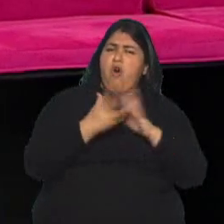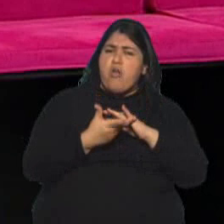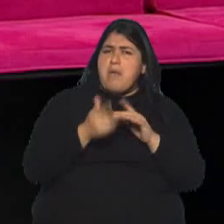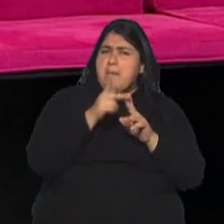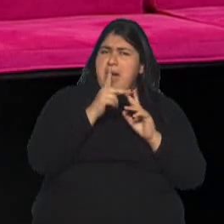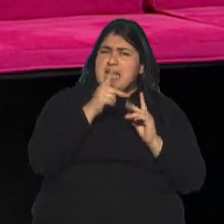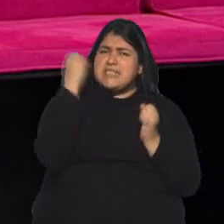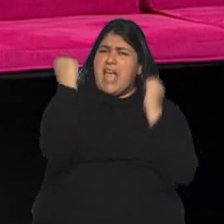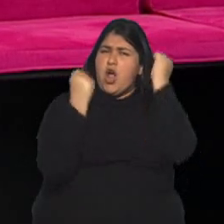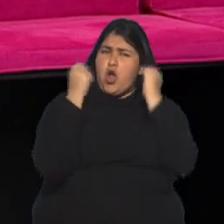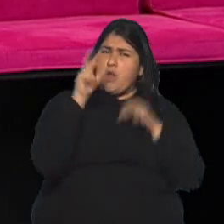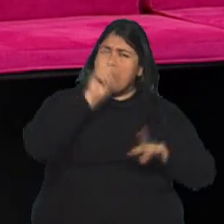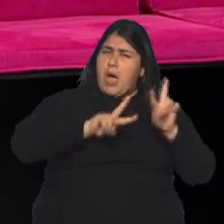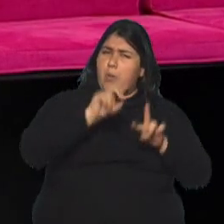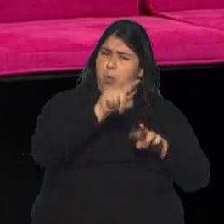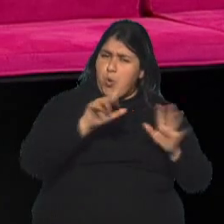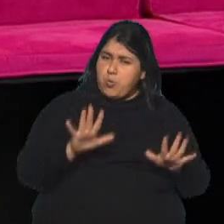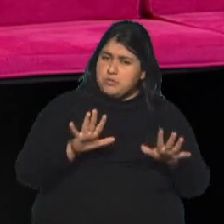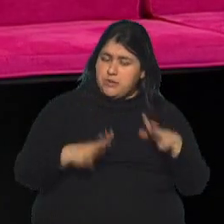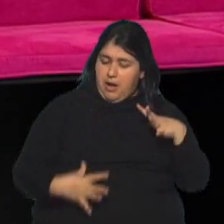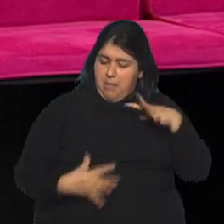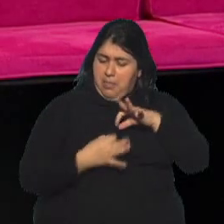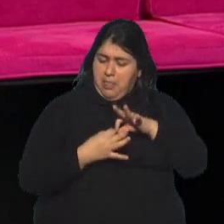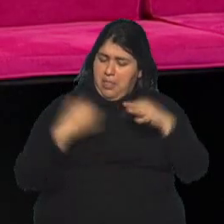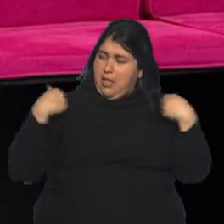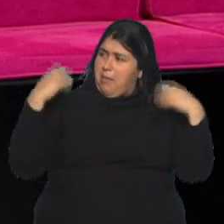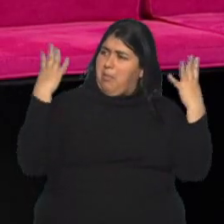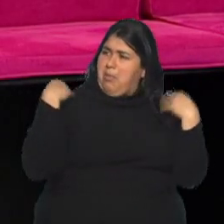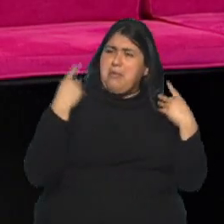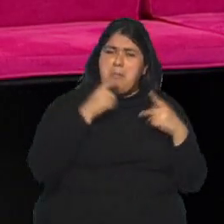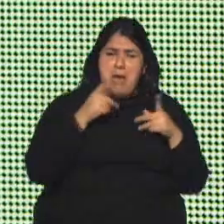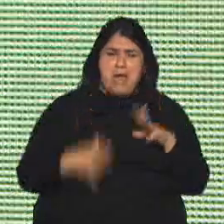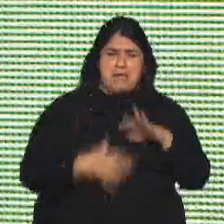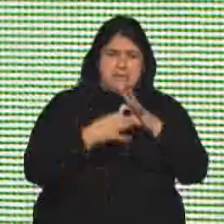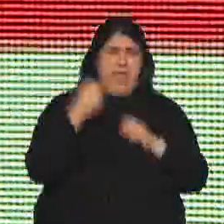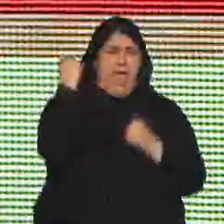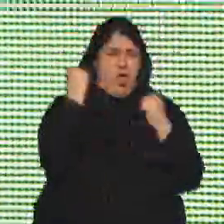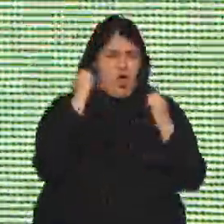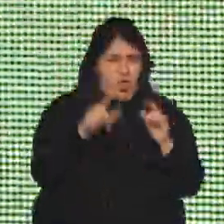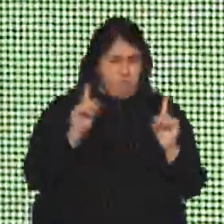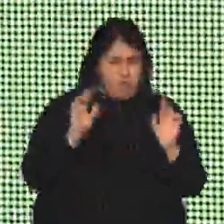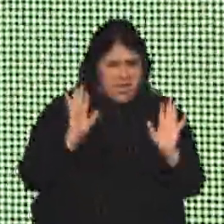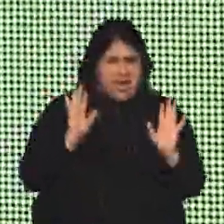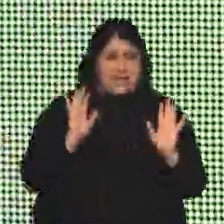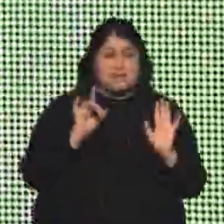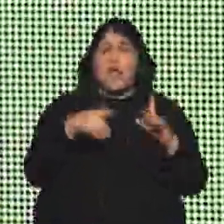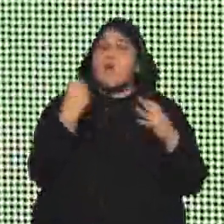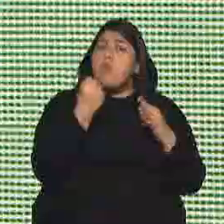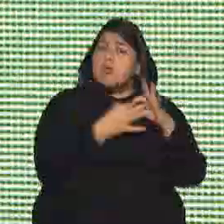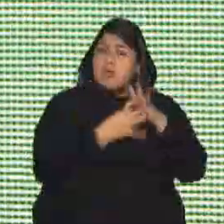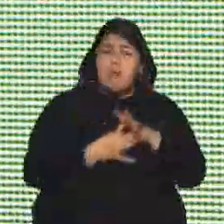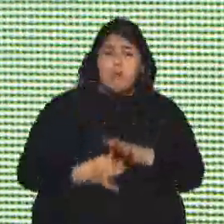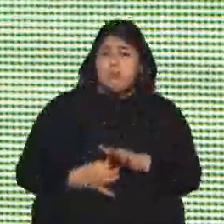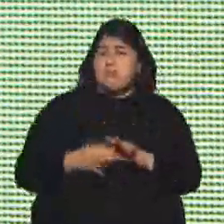Porque quizá la misma remera, la misma capa. Exactamente, ¿eh? La misma persona. Claro, obviamente. Todo tiene que ver con todo, decía